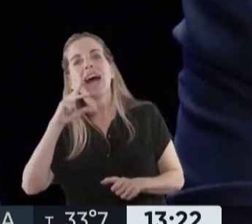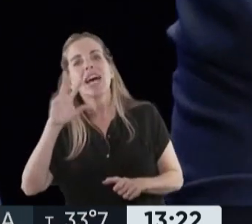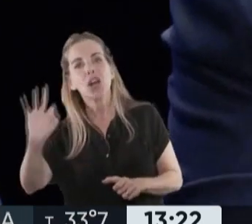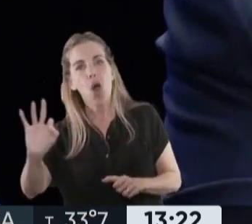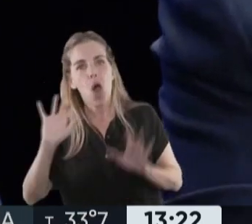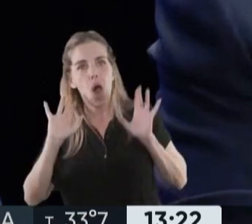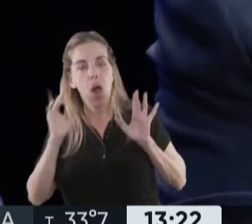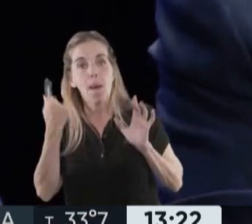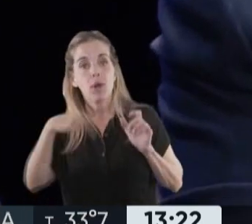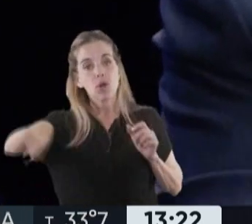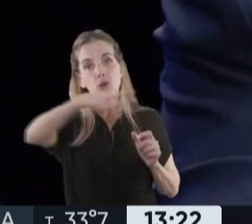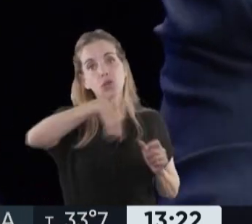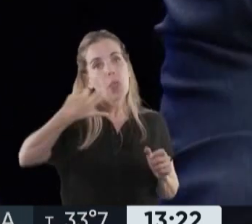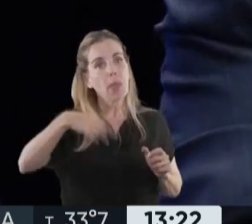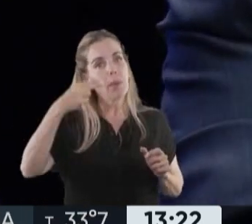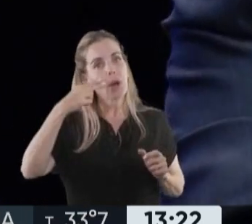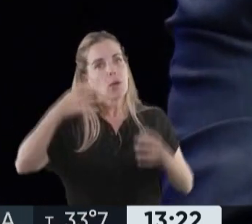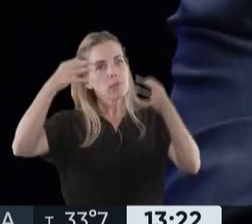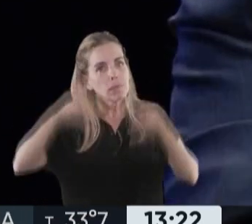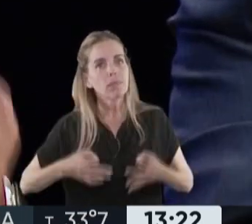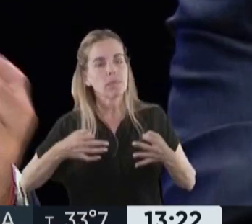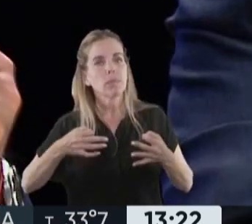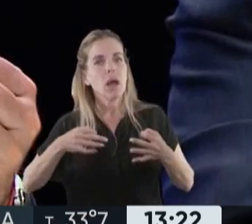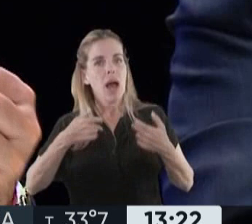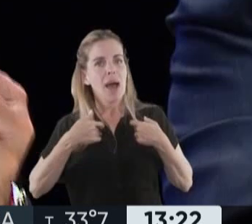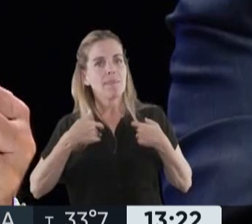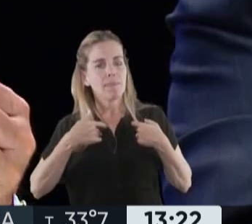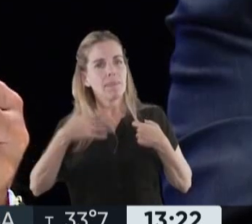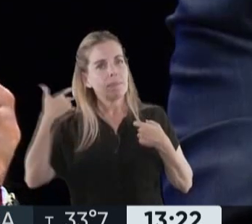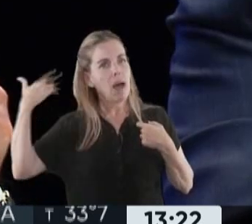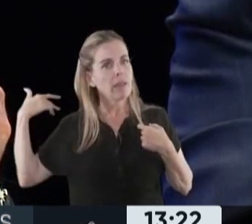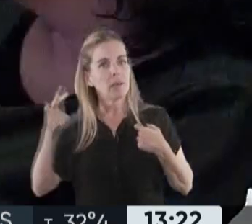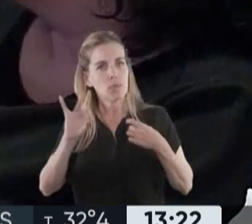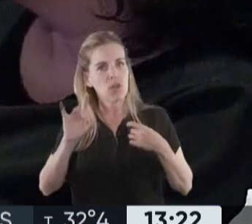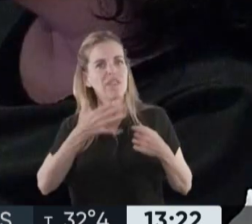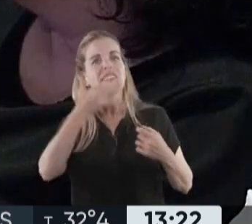pero que nosotros tenemos que reconocer como un dato de la realidad. A mí me costó mucho entenderlo.